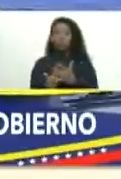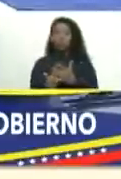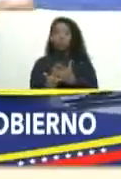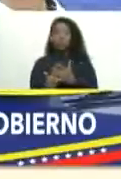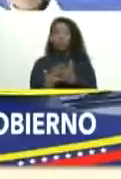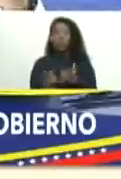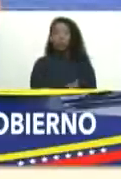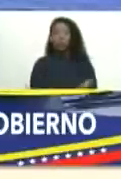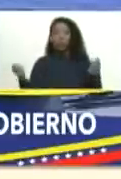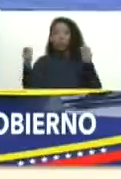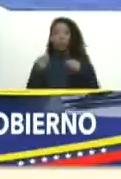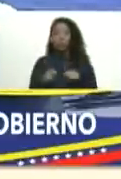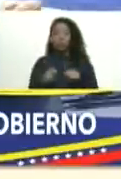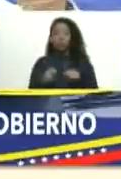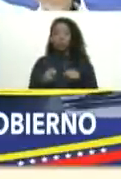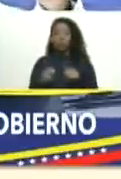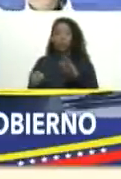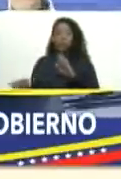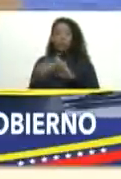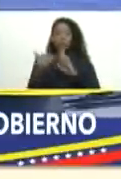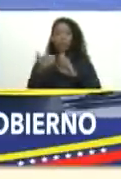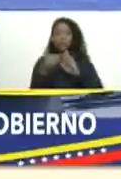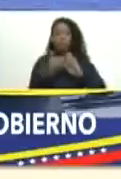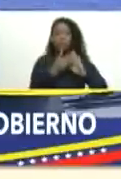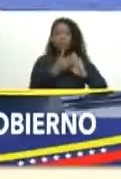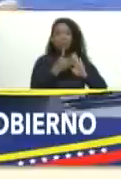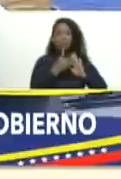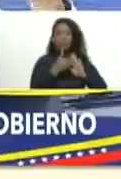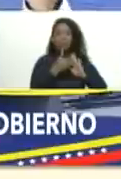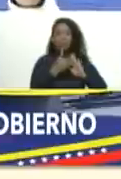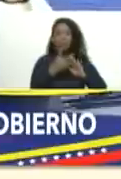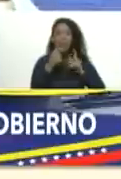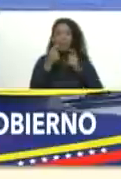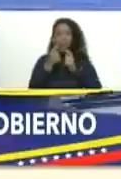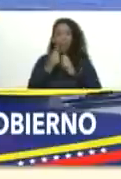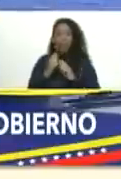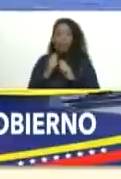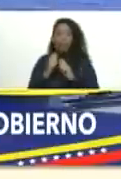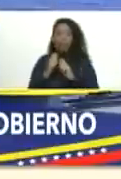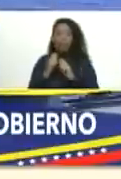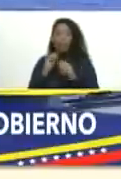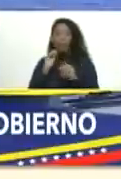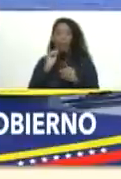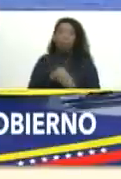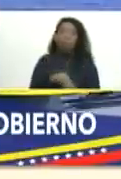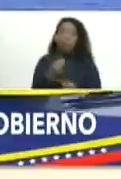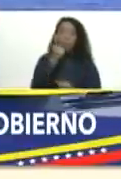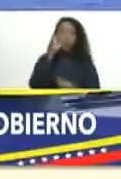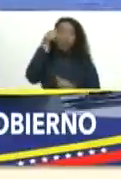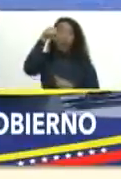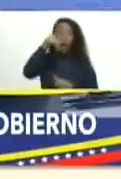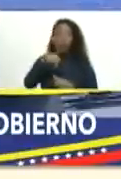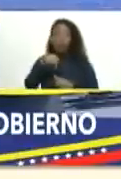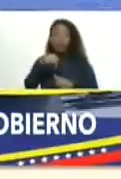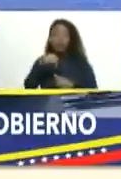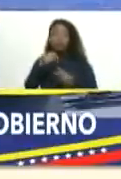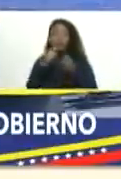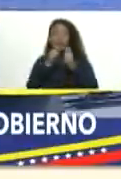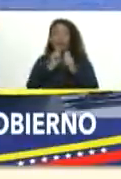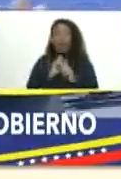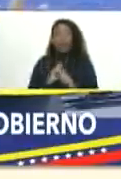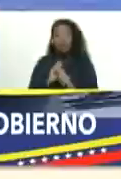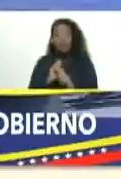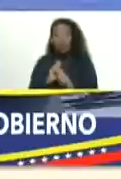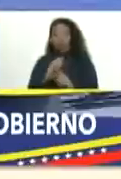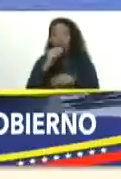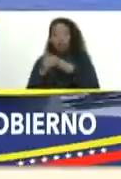bloqueos, agresiones, intentos de magnicidio, intentos de invasión a Venezuela,